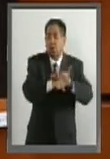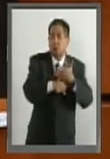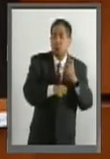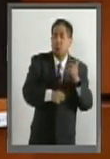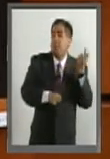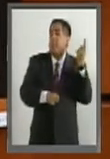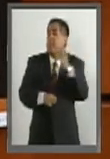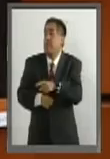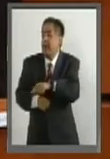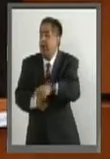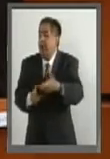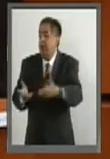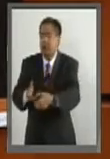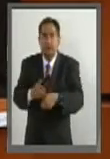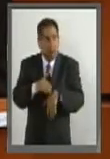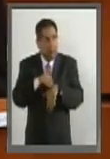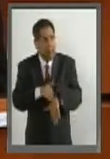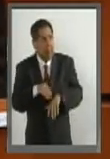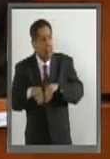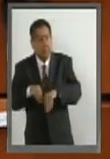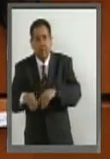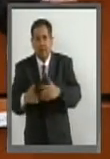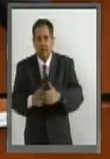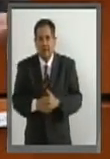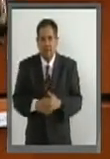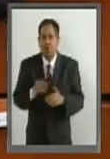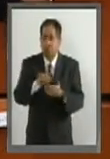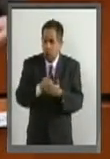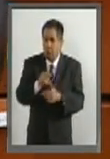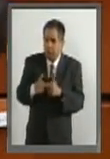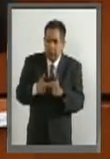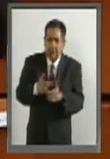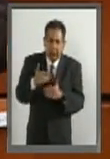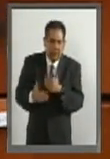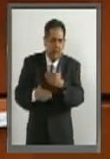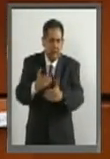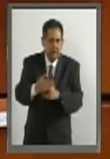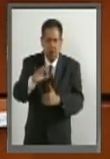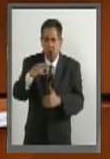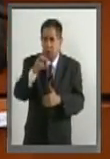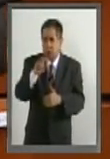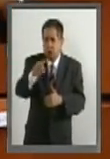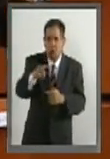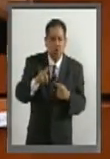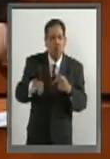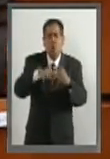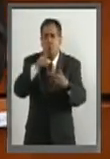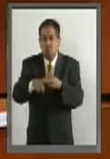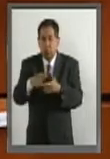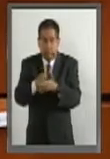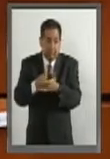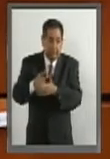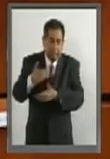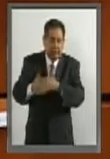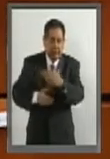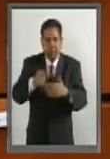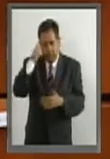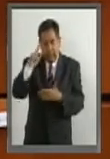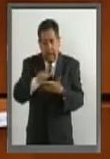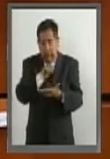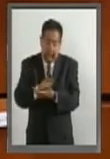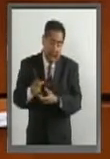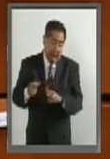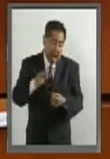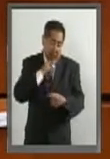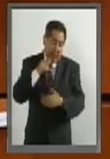también. Entonces, y siguen adelante, sigue Osorio Chong y el otro presionando para que esa ley salga